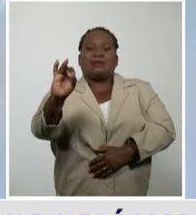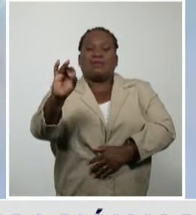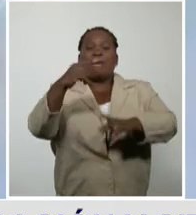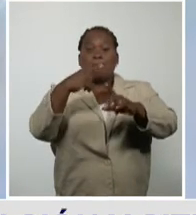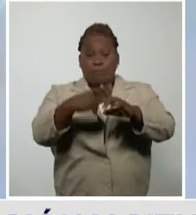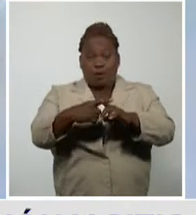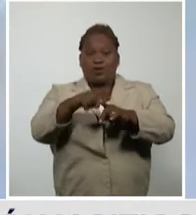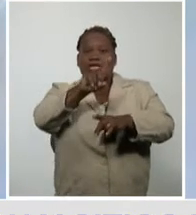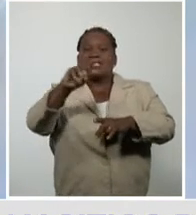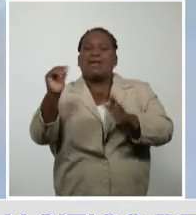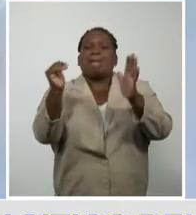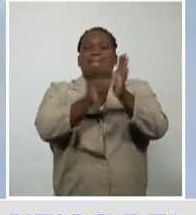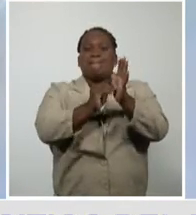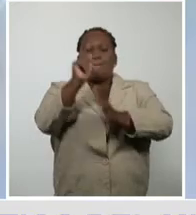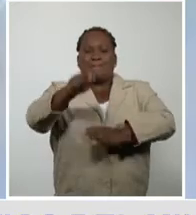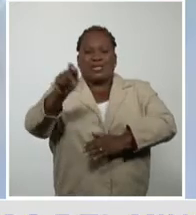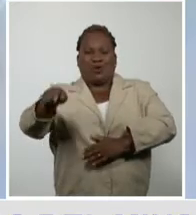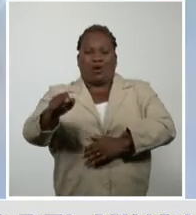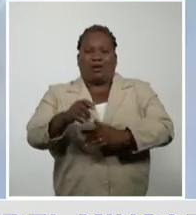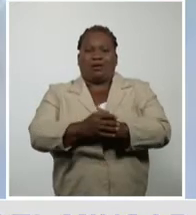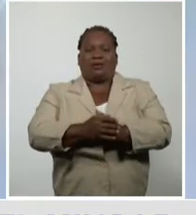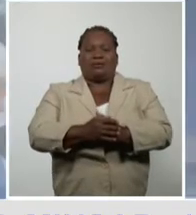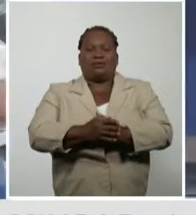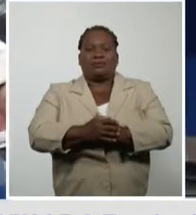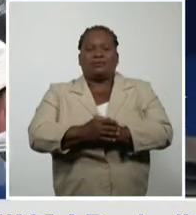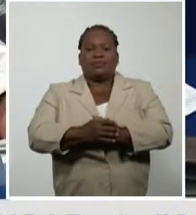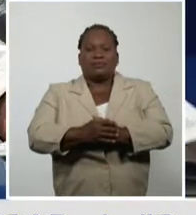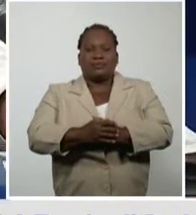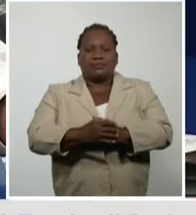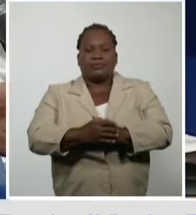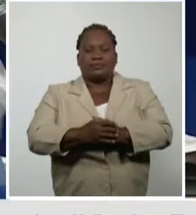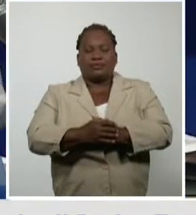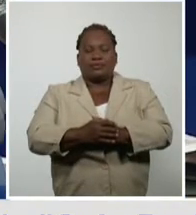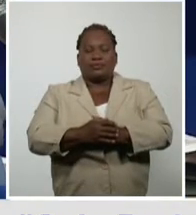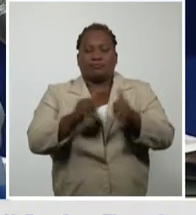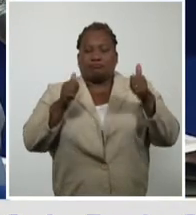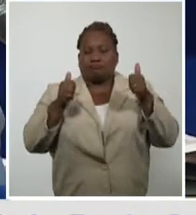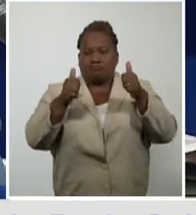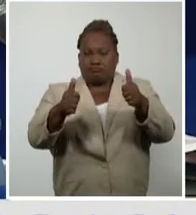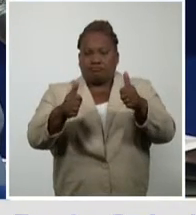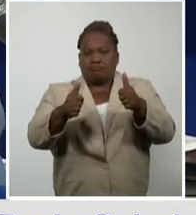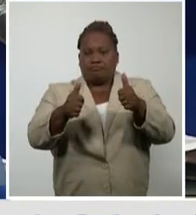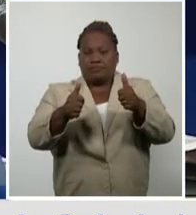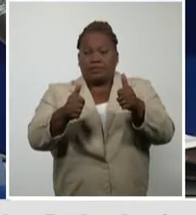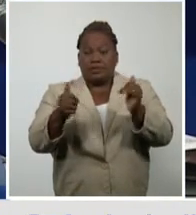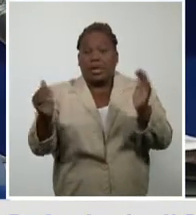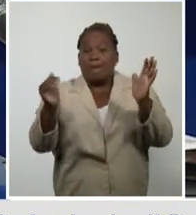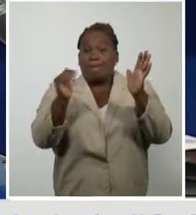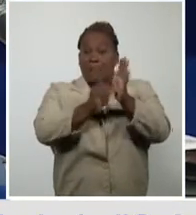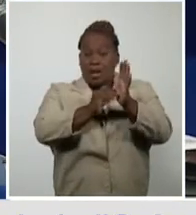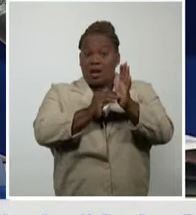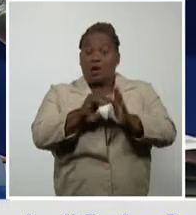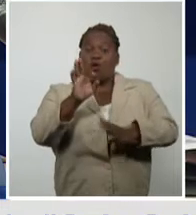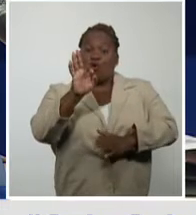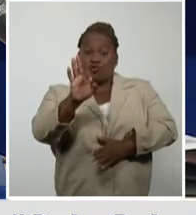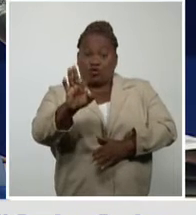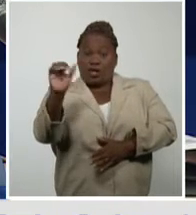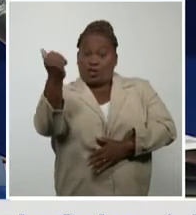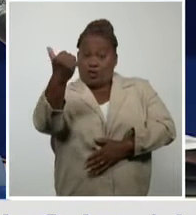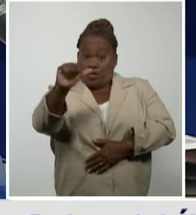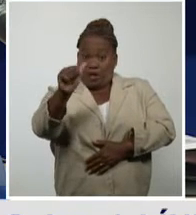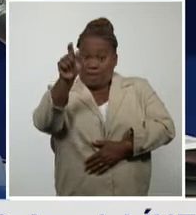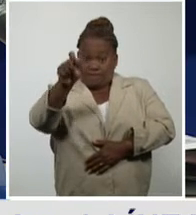100.000 habitantes. Bien, de los 1.810